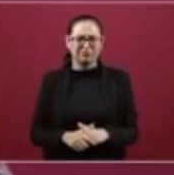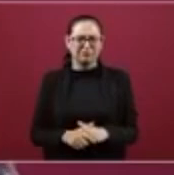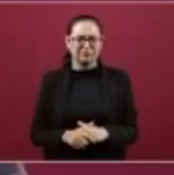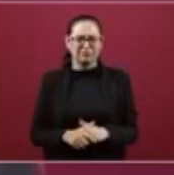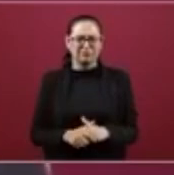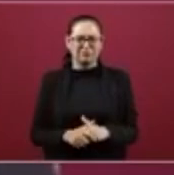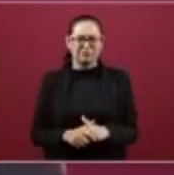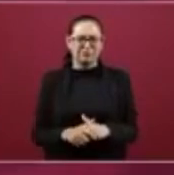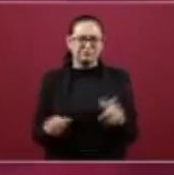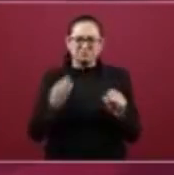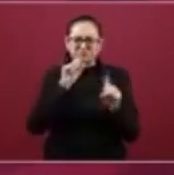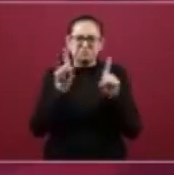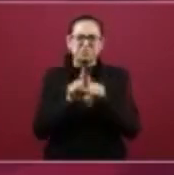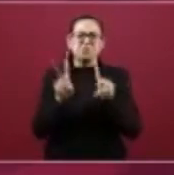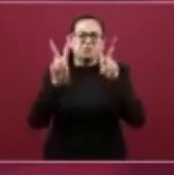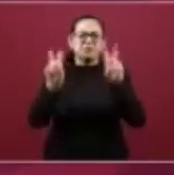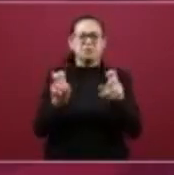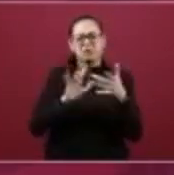con las redes sociales.